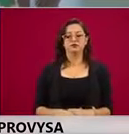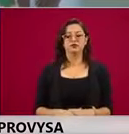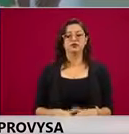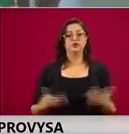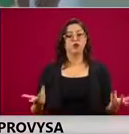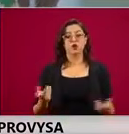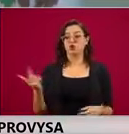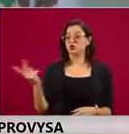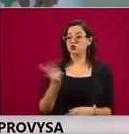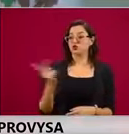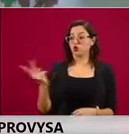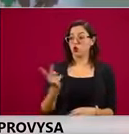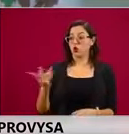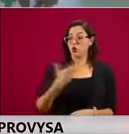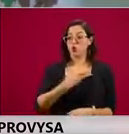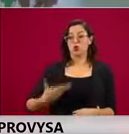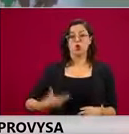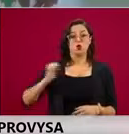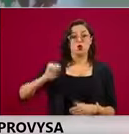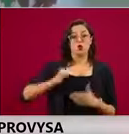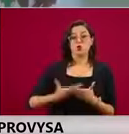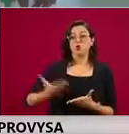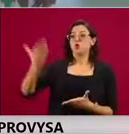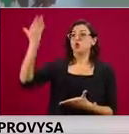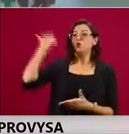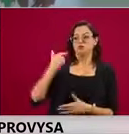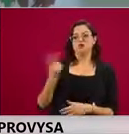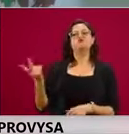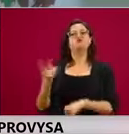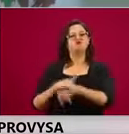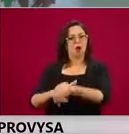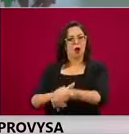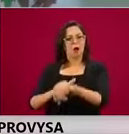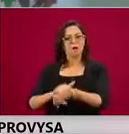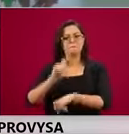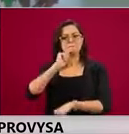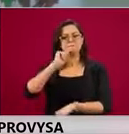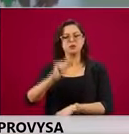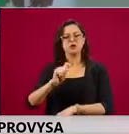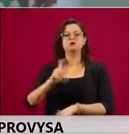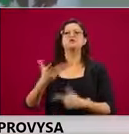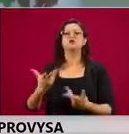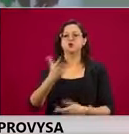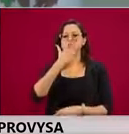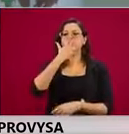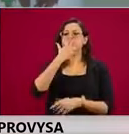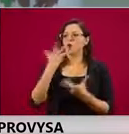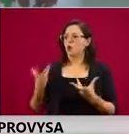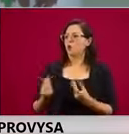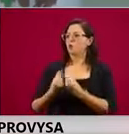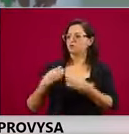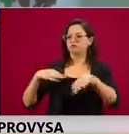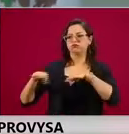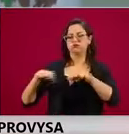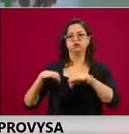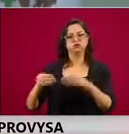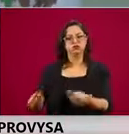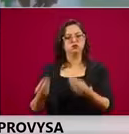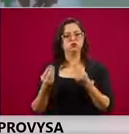Ambos, además, se tenían gran estima, eran grandes amigos e hicieron mucho juntos.